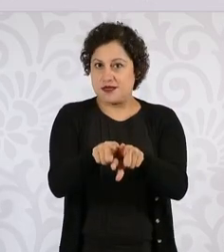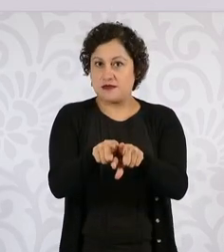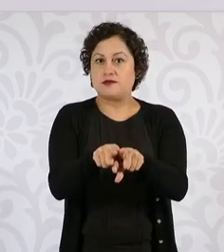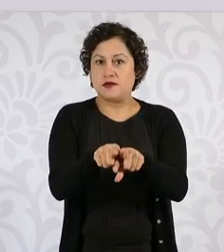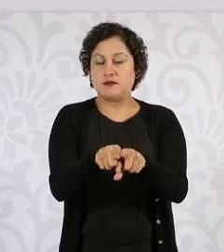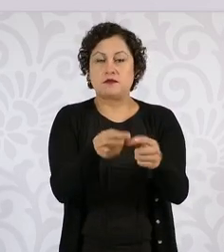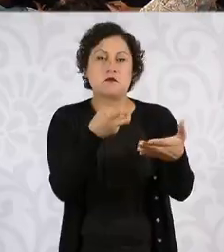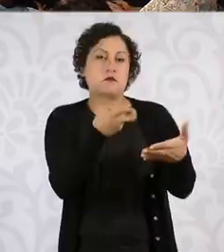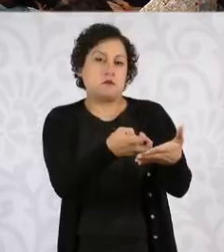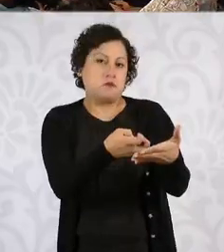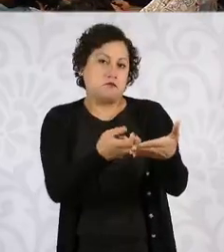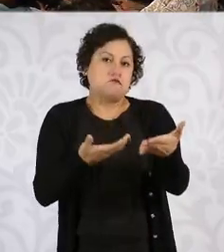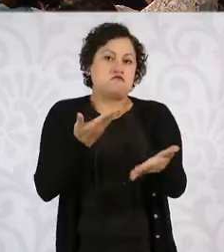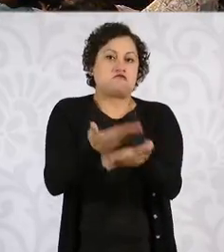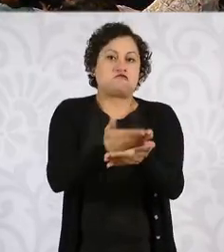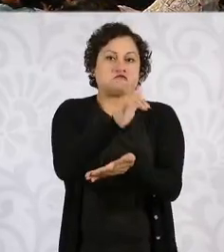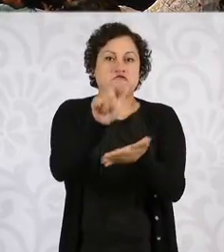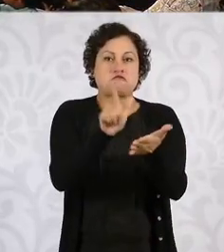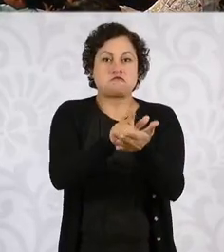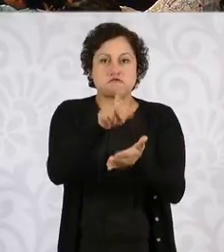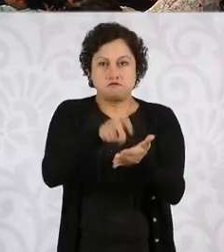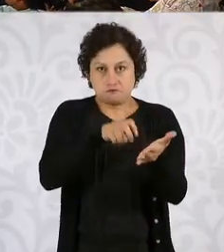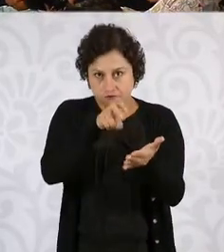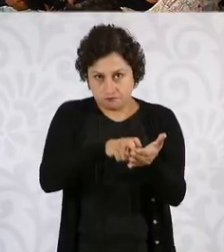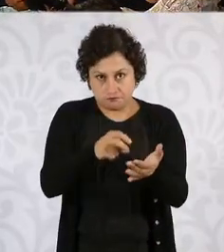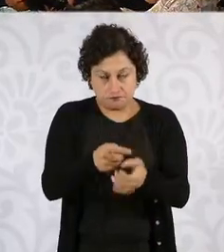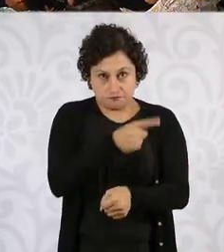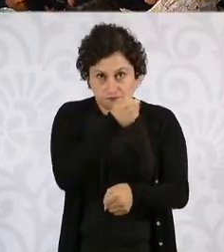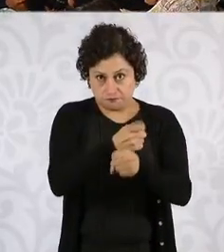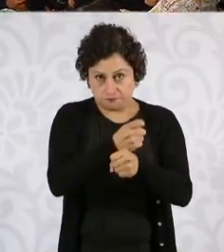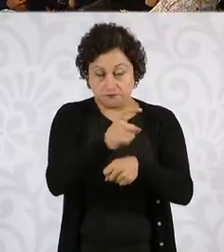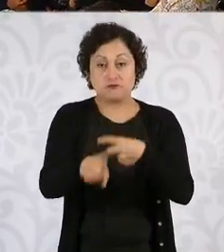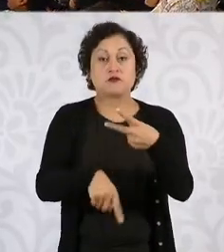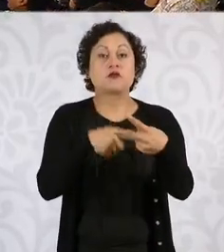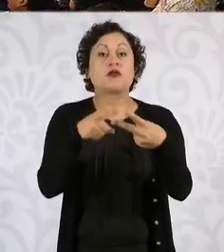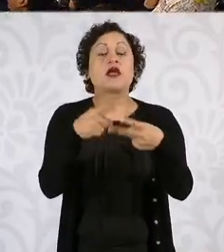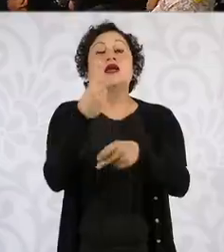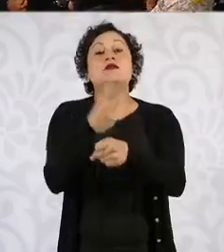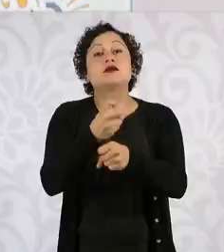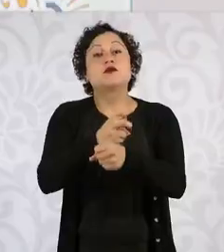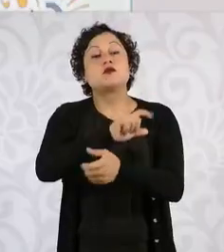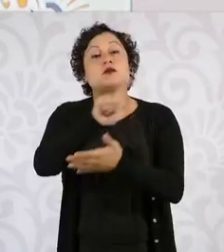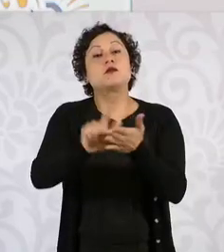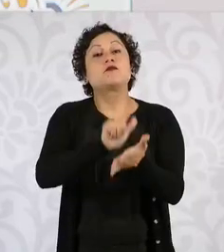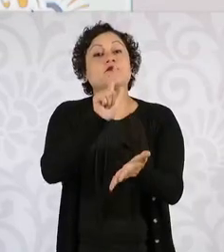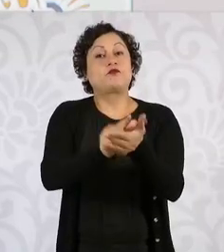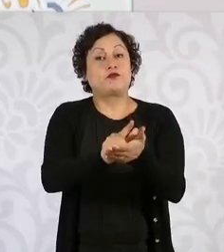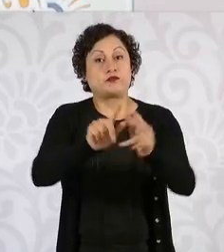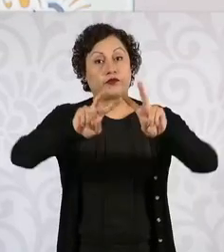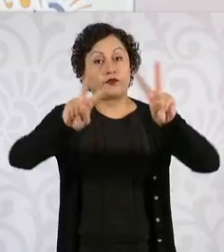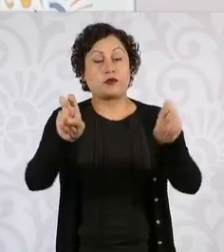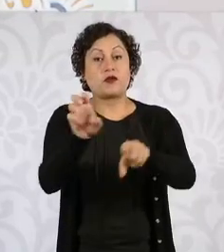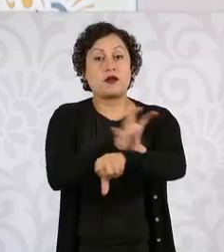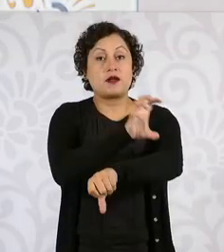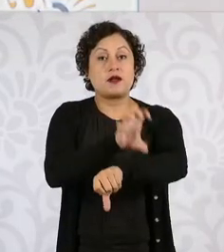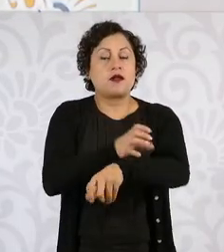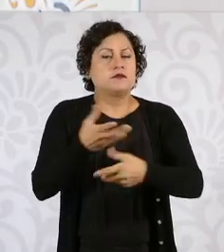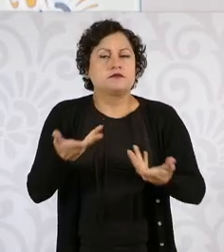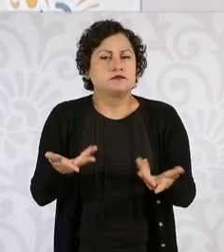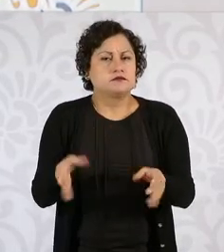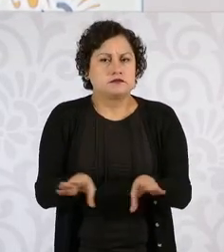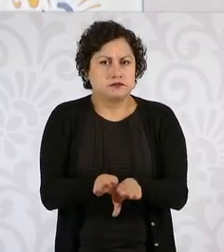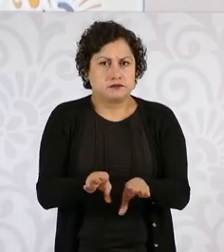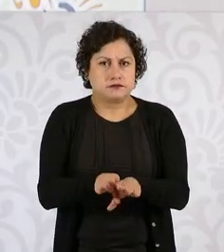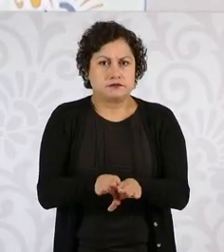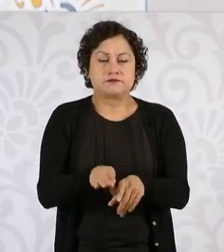pocas palabras. En el caso de la energética, ¿cómo queda? Como bien